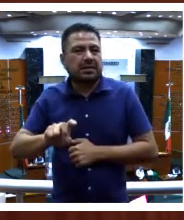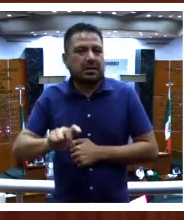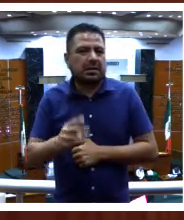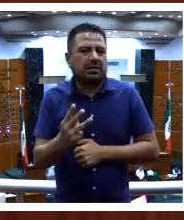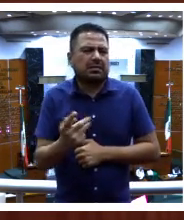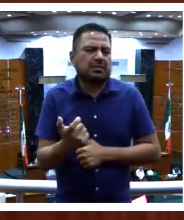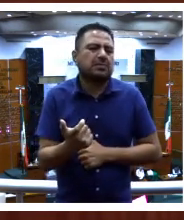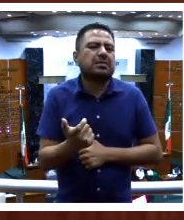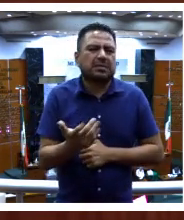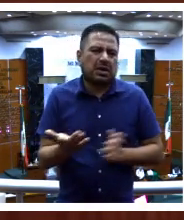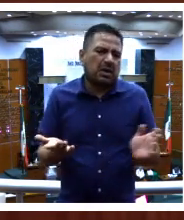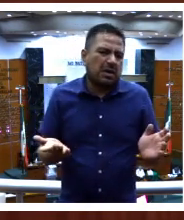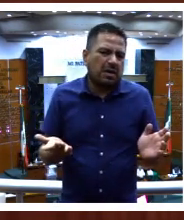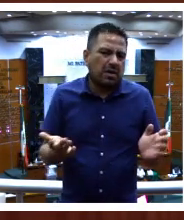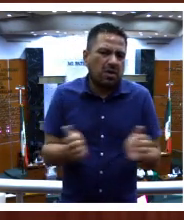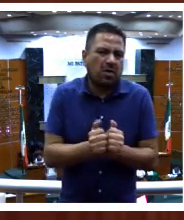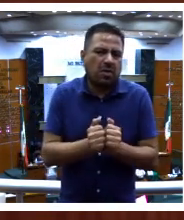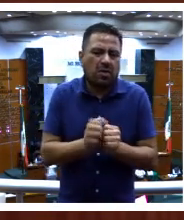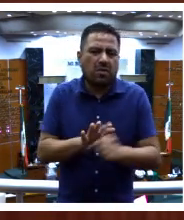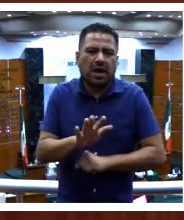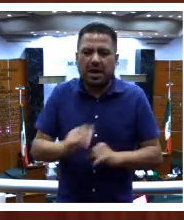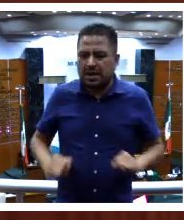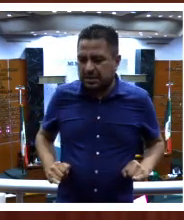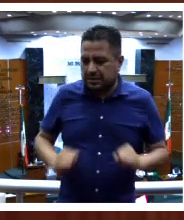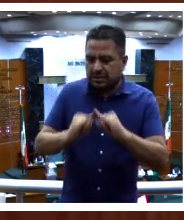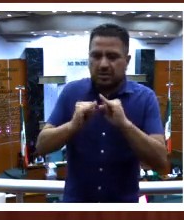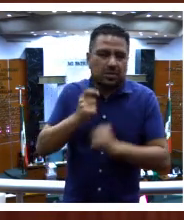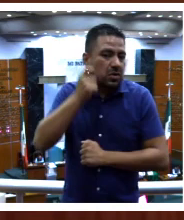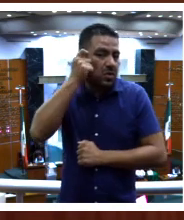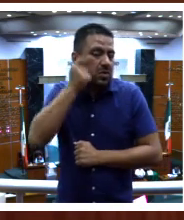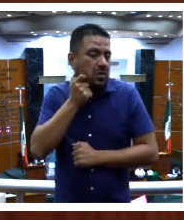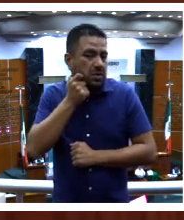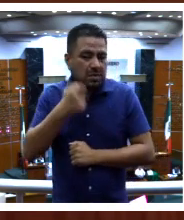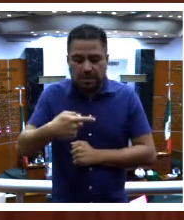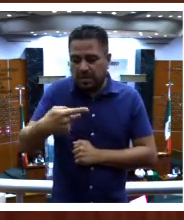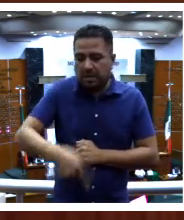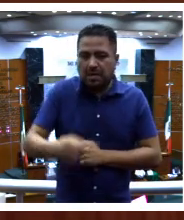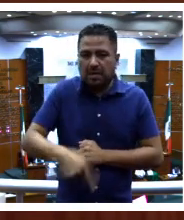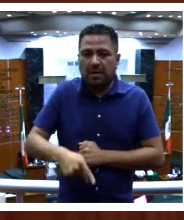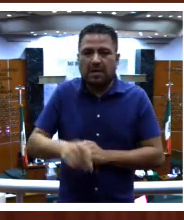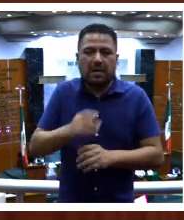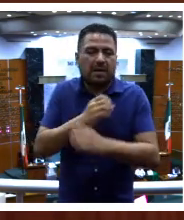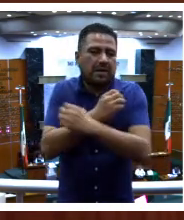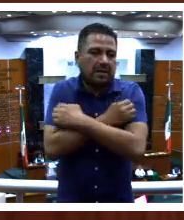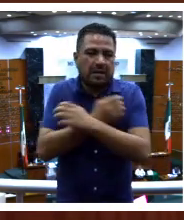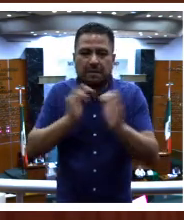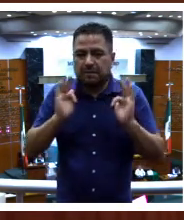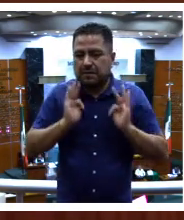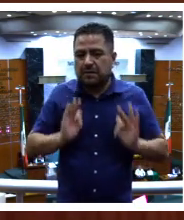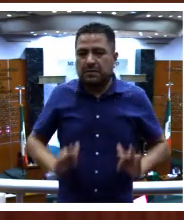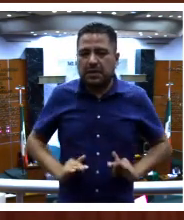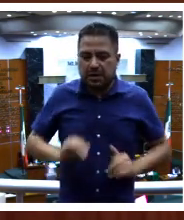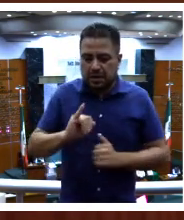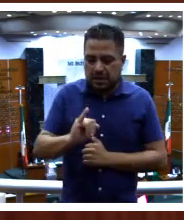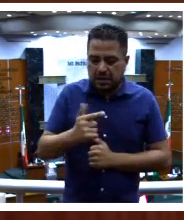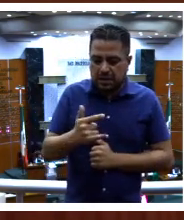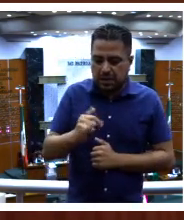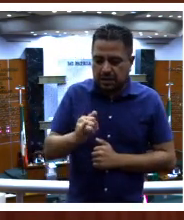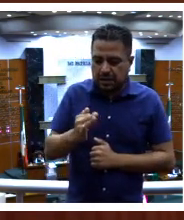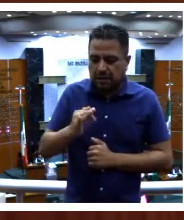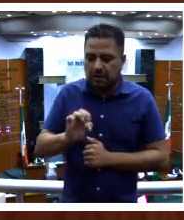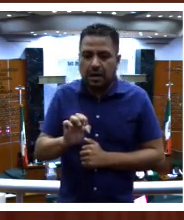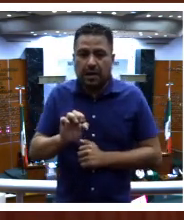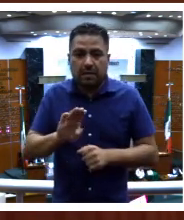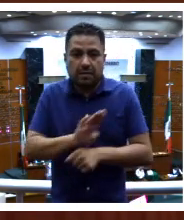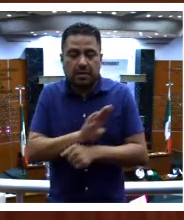754.816.733 pesos, con la que a través del Instituto Guerrerense de la Infraestructura Física Educativa, IGIFE, se benefició